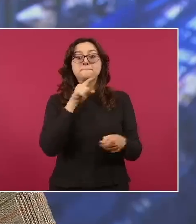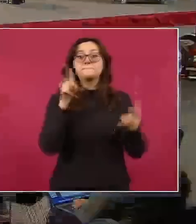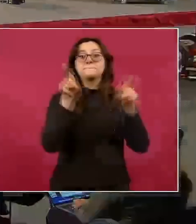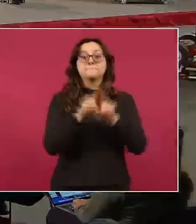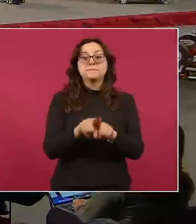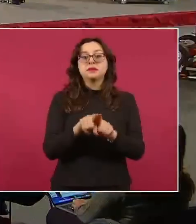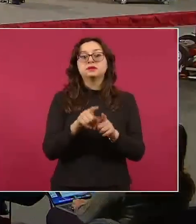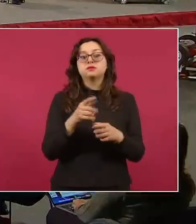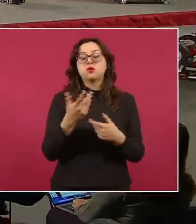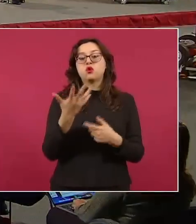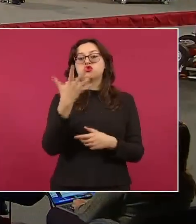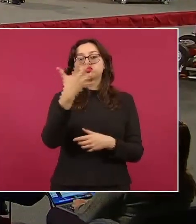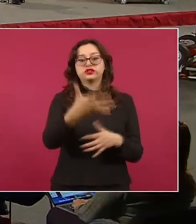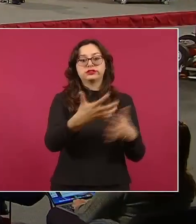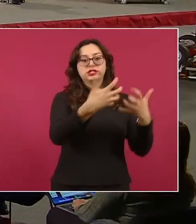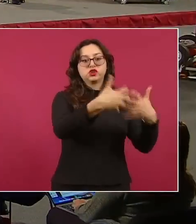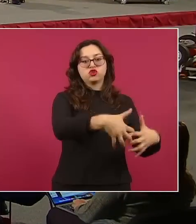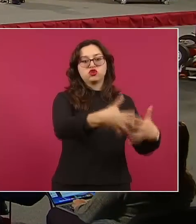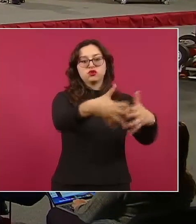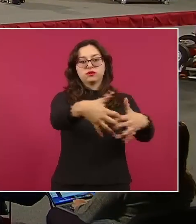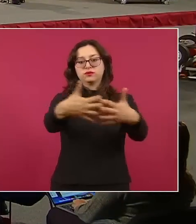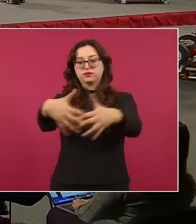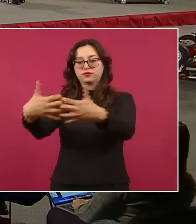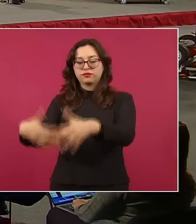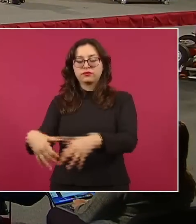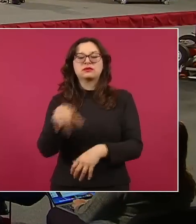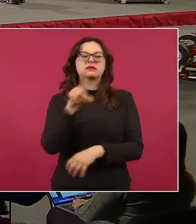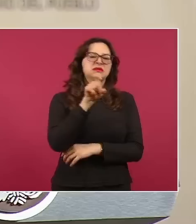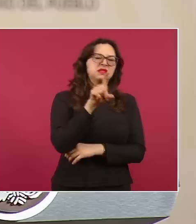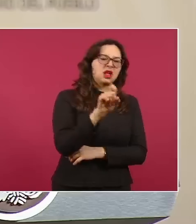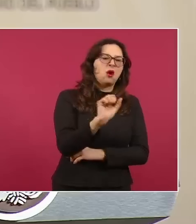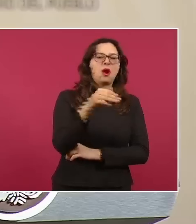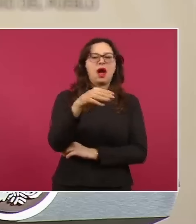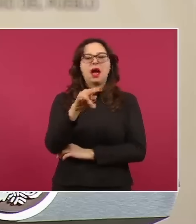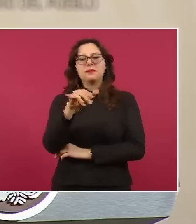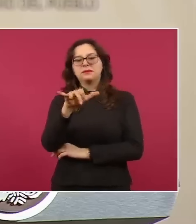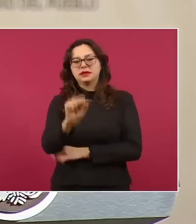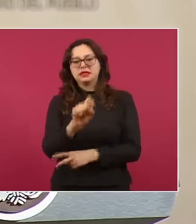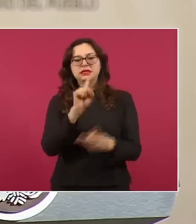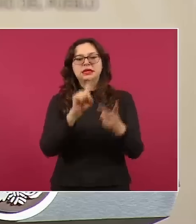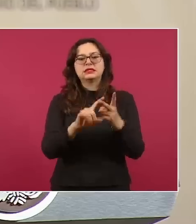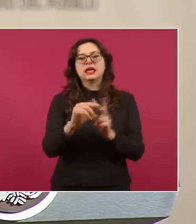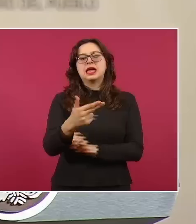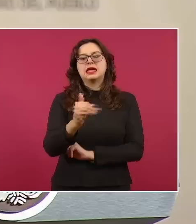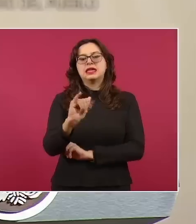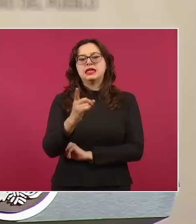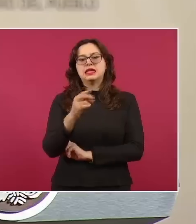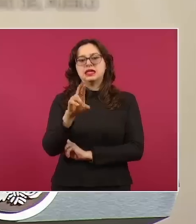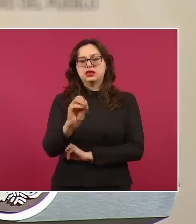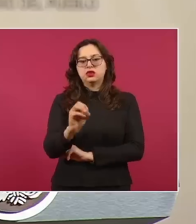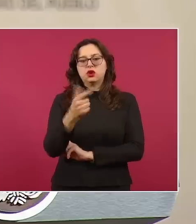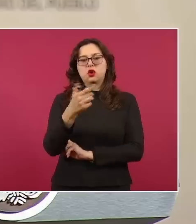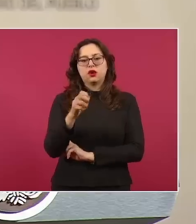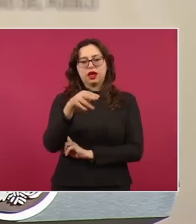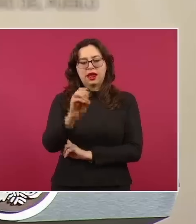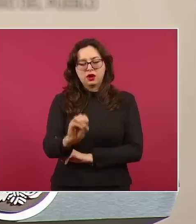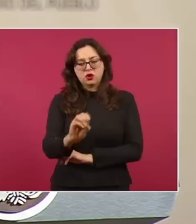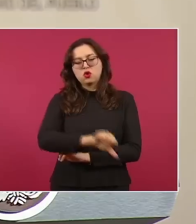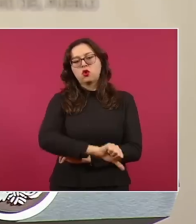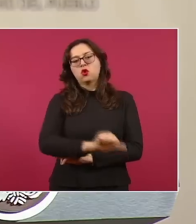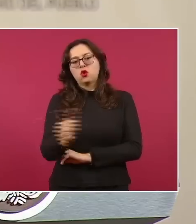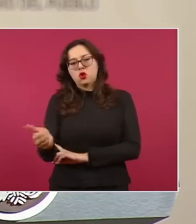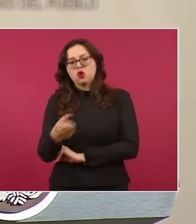nuevas, la planta de aminas, de aguas amargas, 2 hidrodesulfuradoras, una planta de hidrógeno y